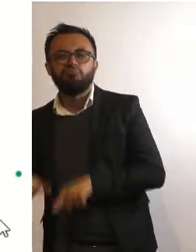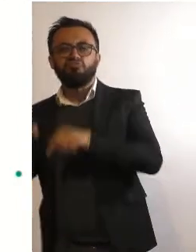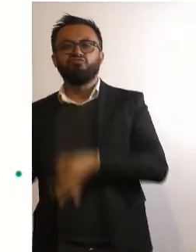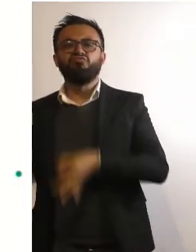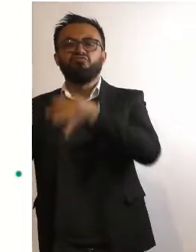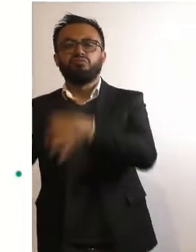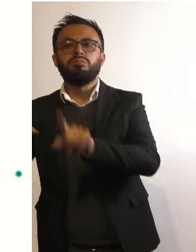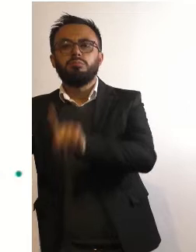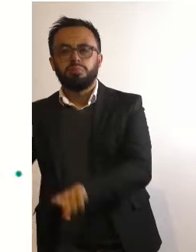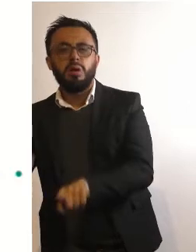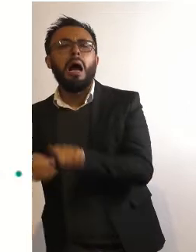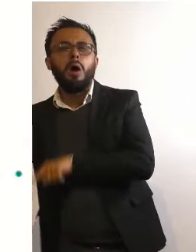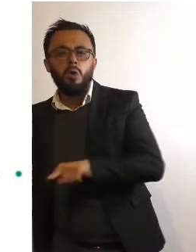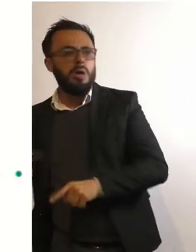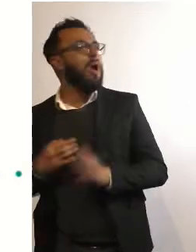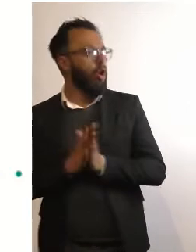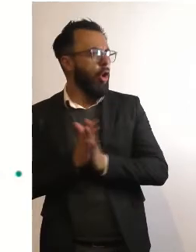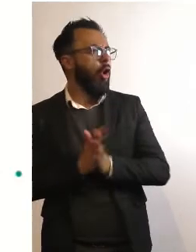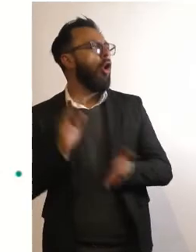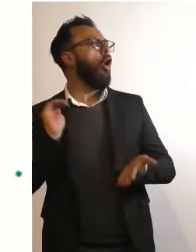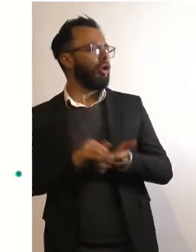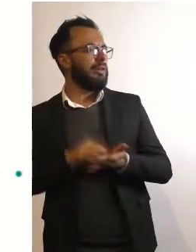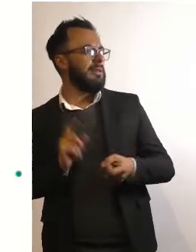sus procesos de formación. Siguiente.